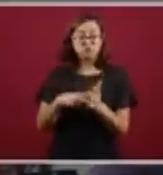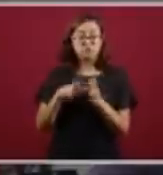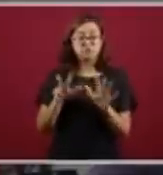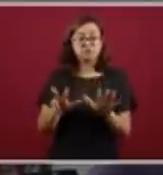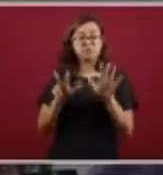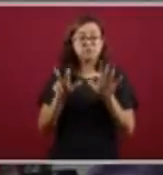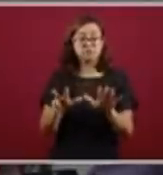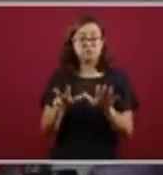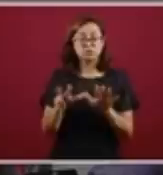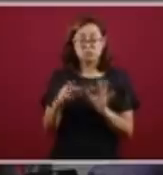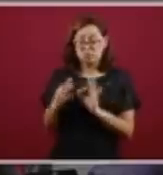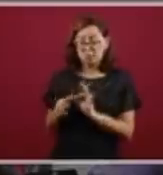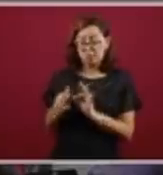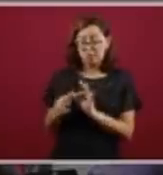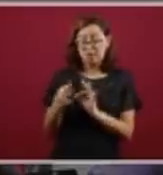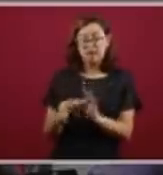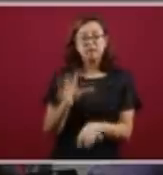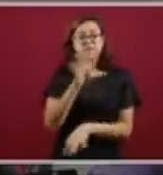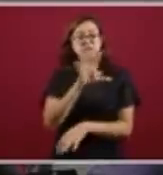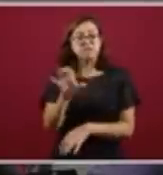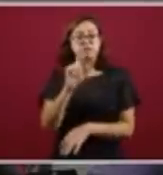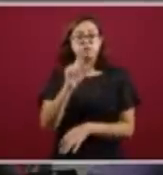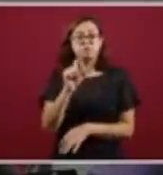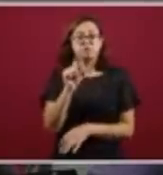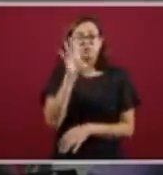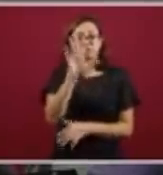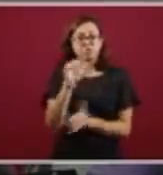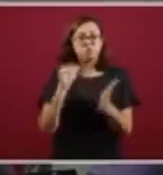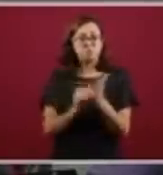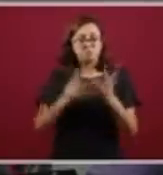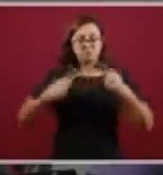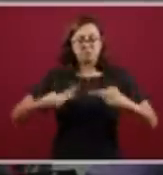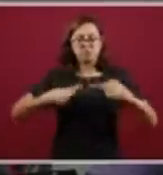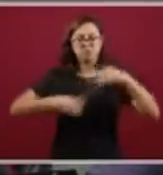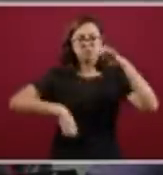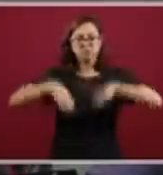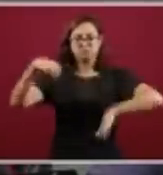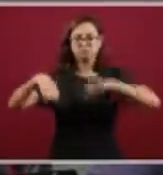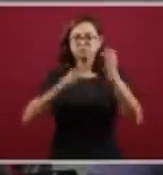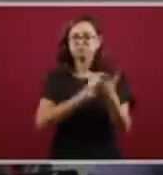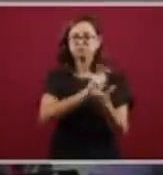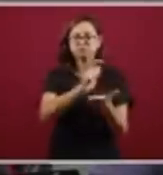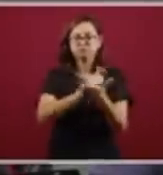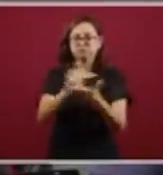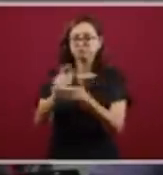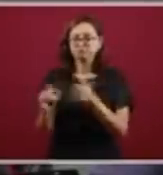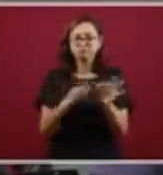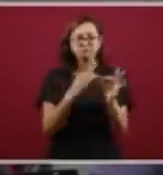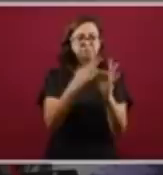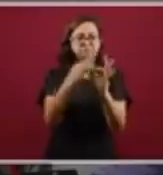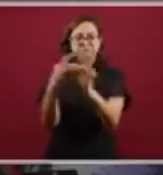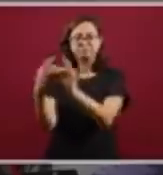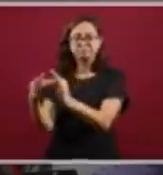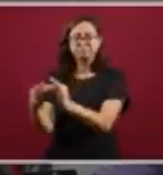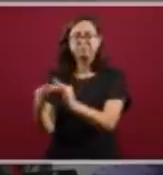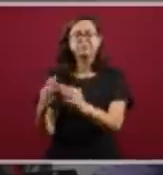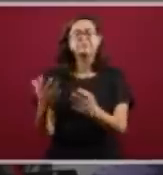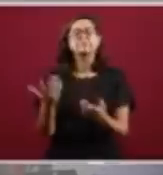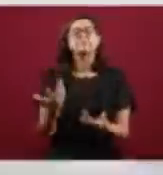a 525 mil adultos mayores. Además, recibían alrededor